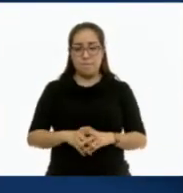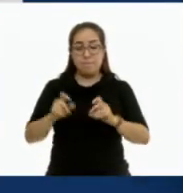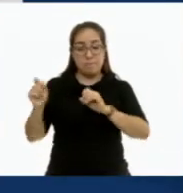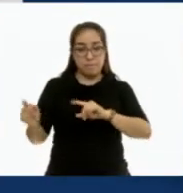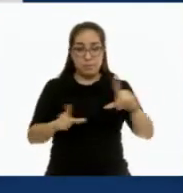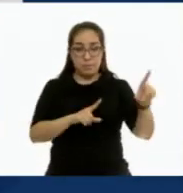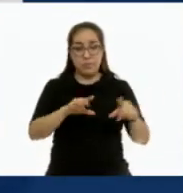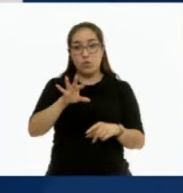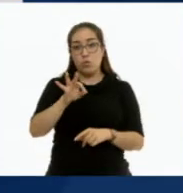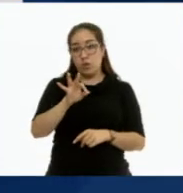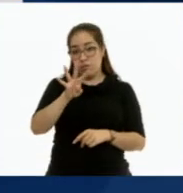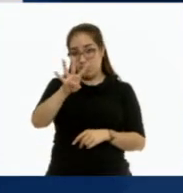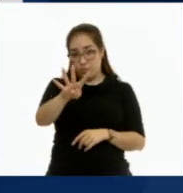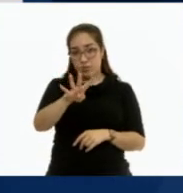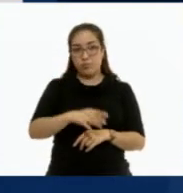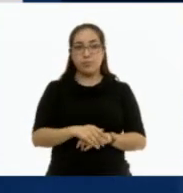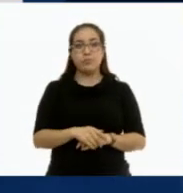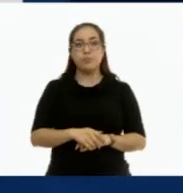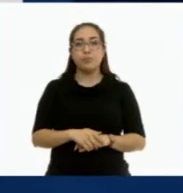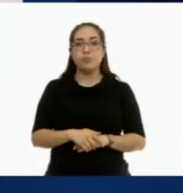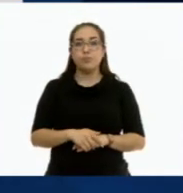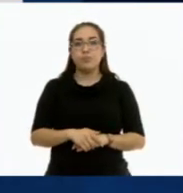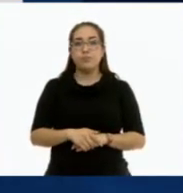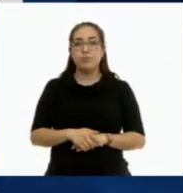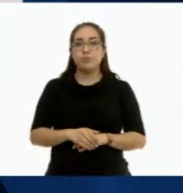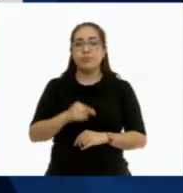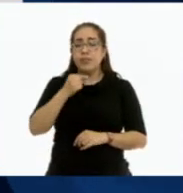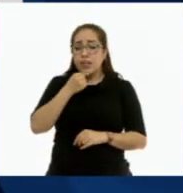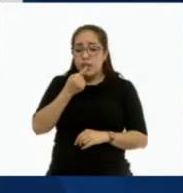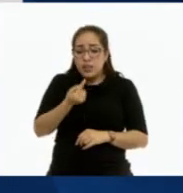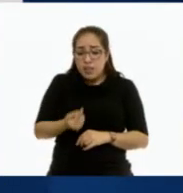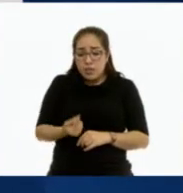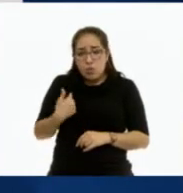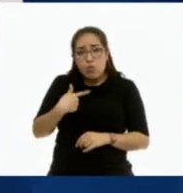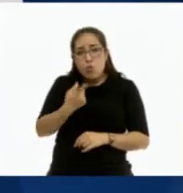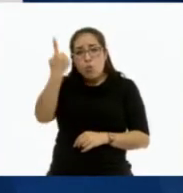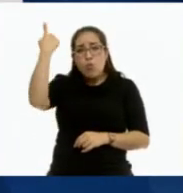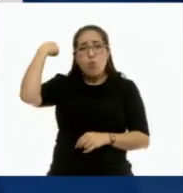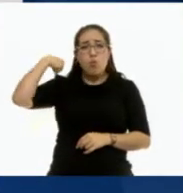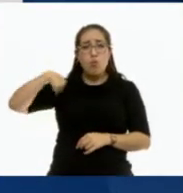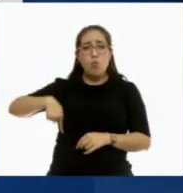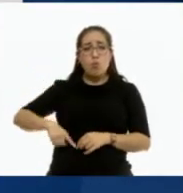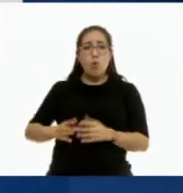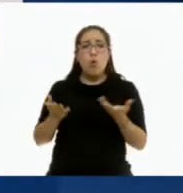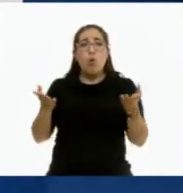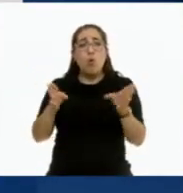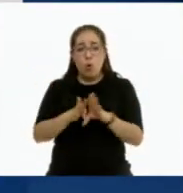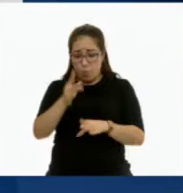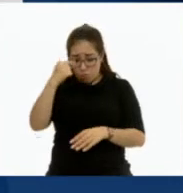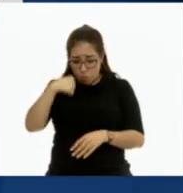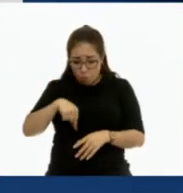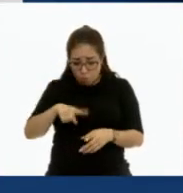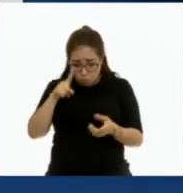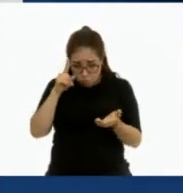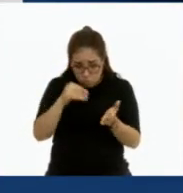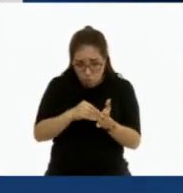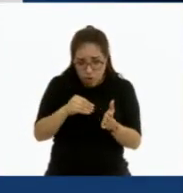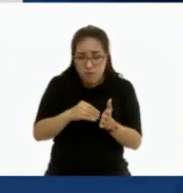Estrofa 44. ¿Dónde está el niño que yo fui? ¿Sigue adentro de mí o se